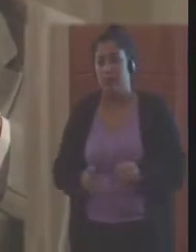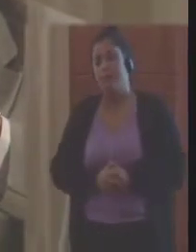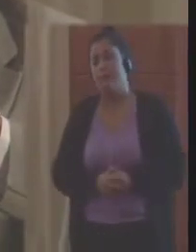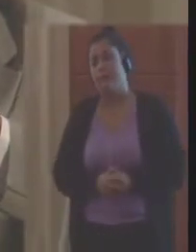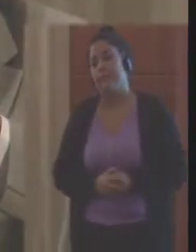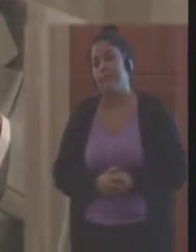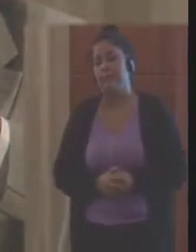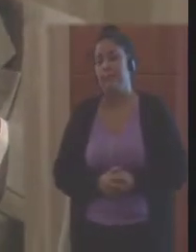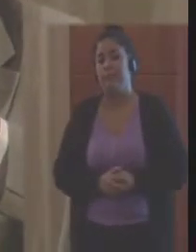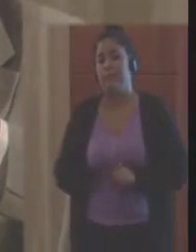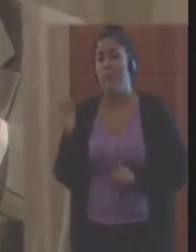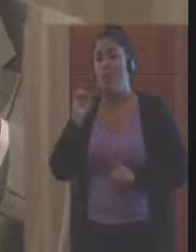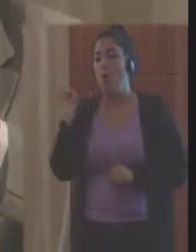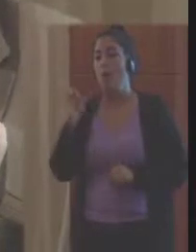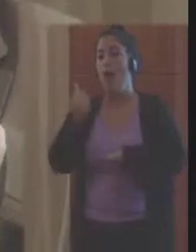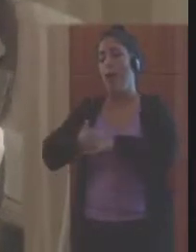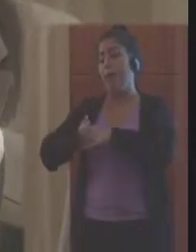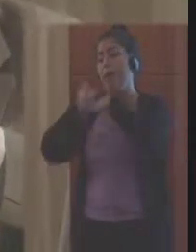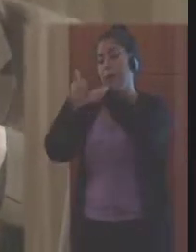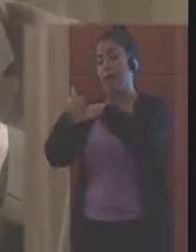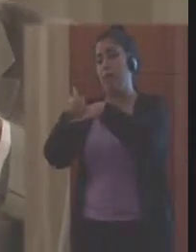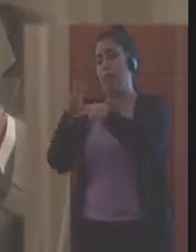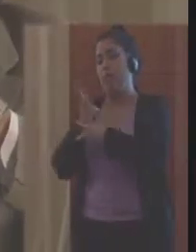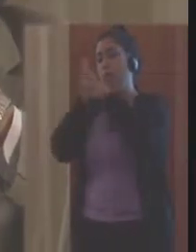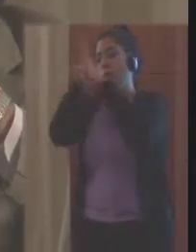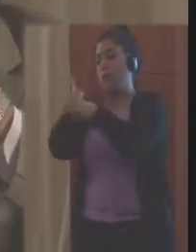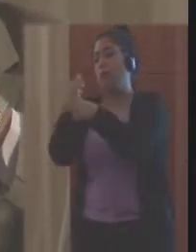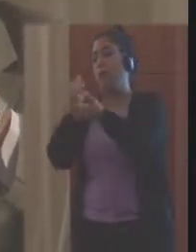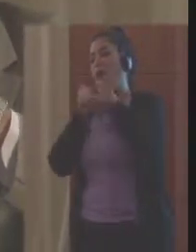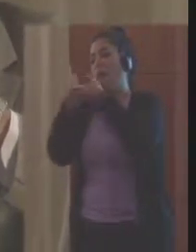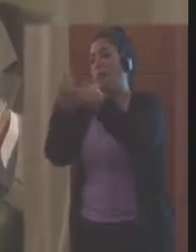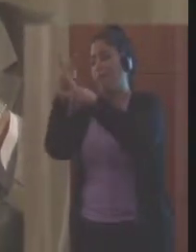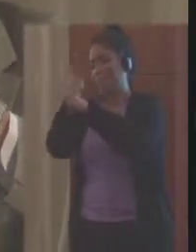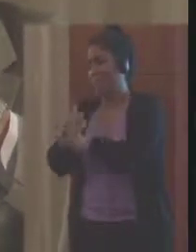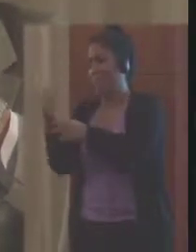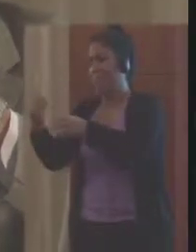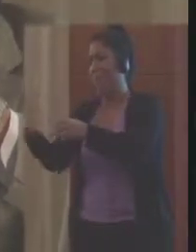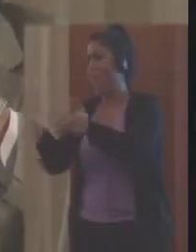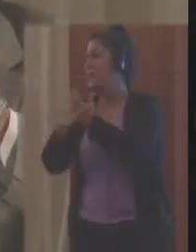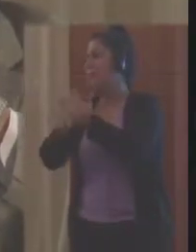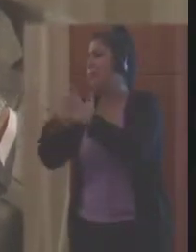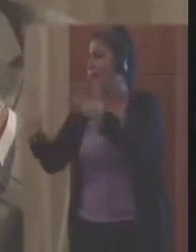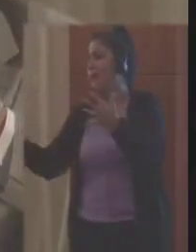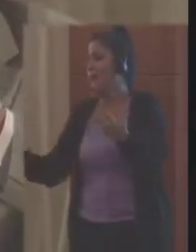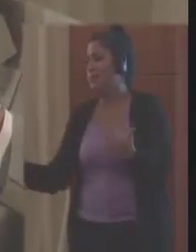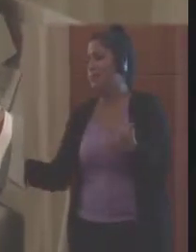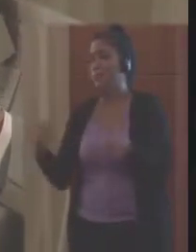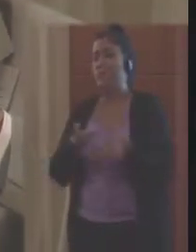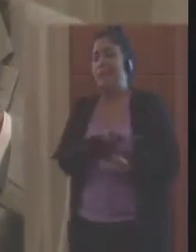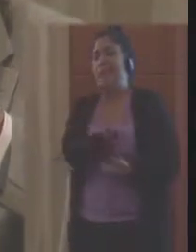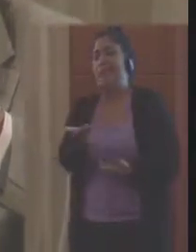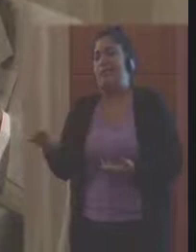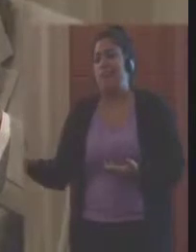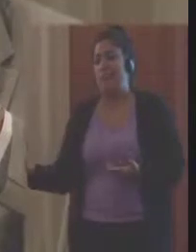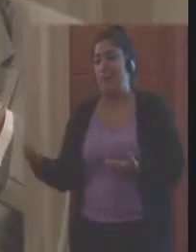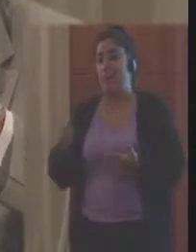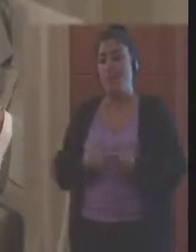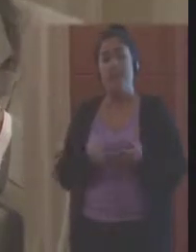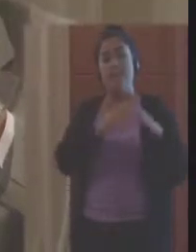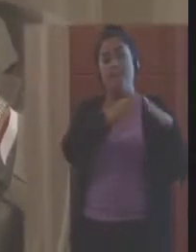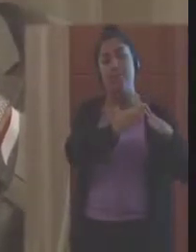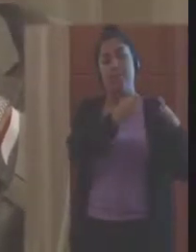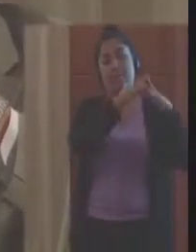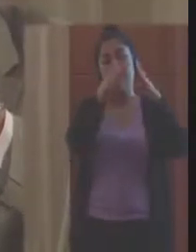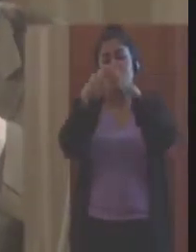también autoridades que no le dan ninguna protección a estos ciudadanos, y entonces tenemos crecimiento